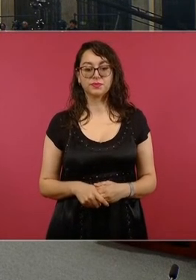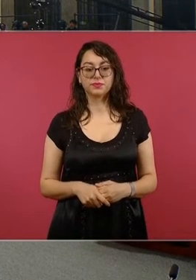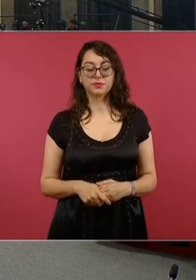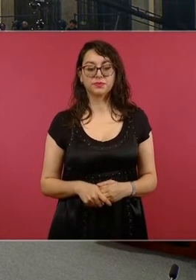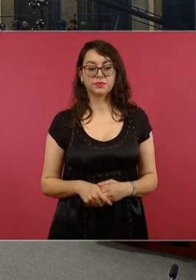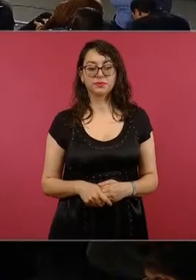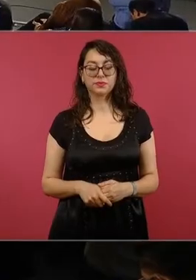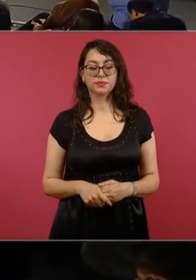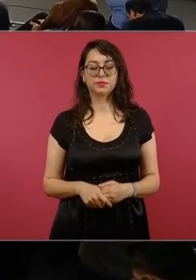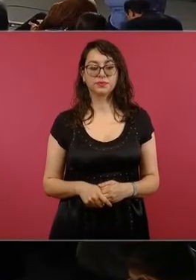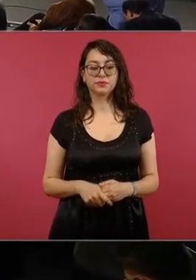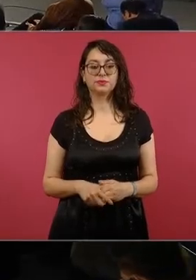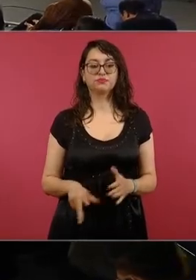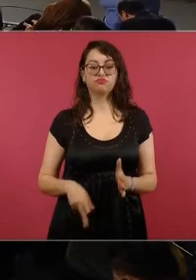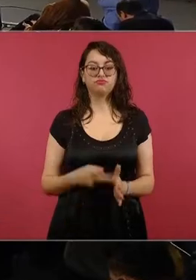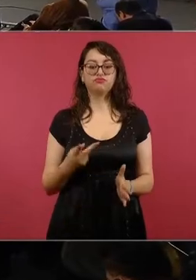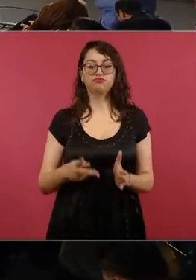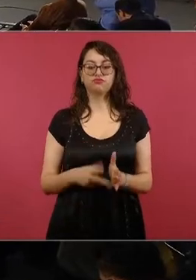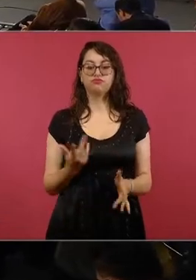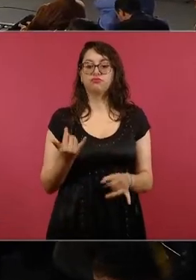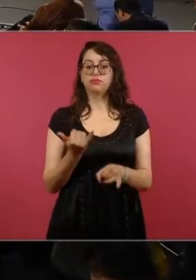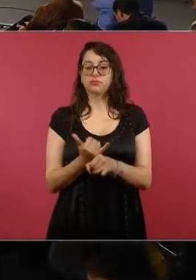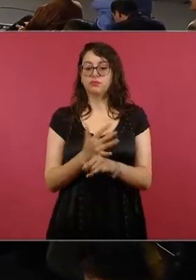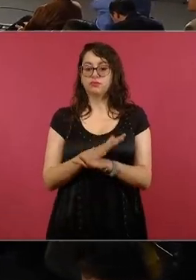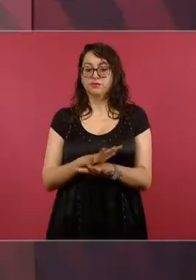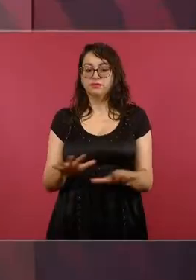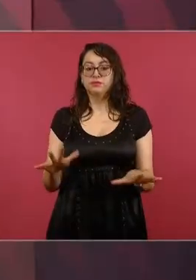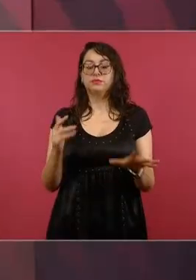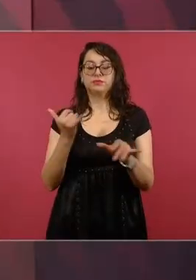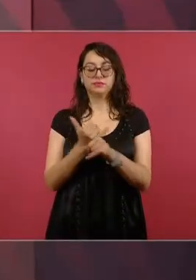todo esto se va a estar repitiendo.